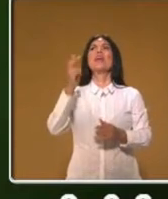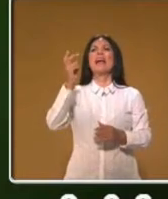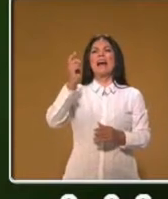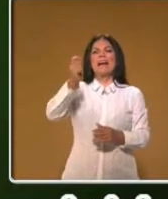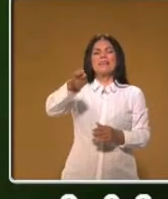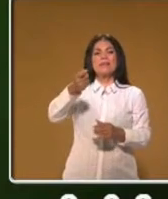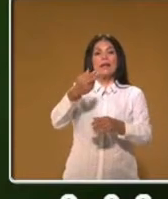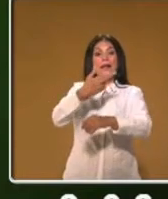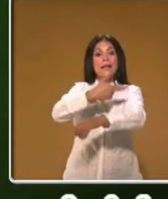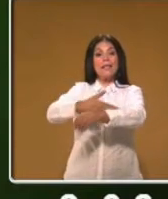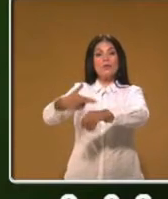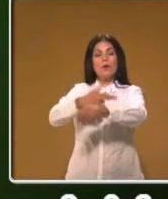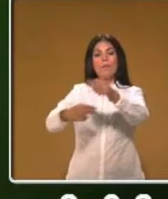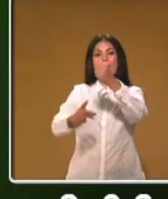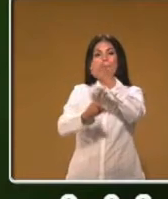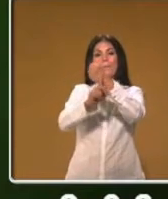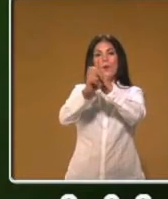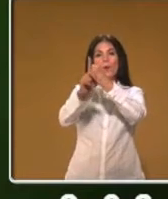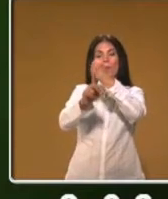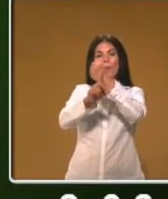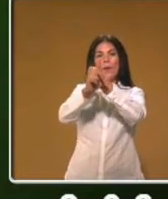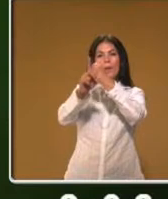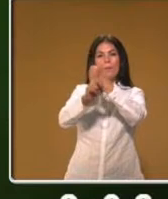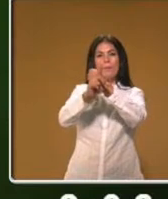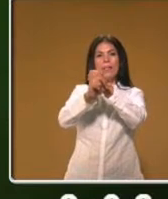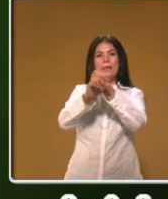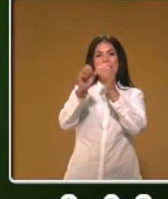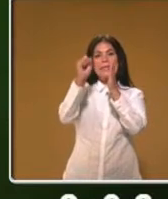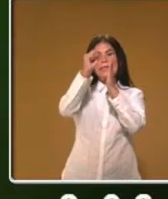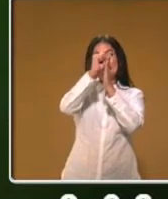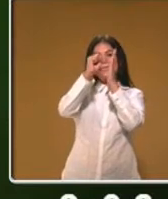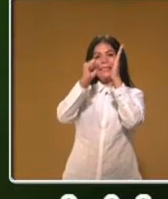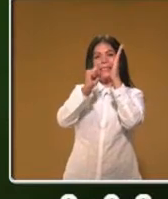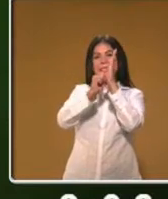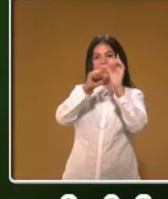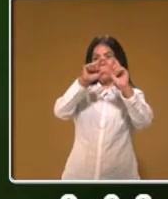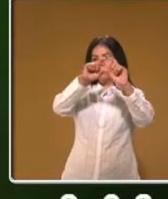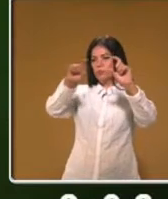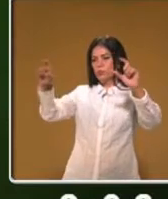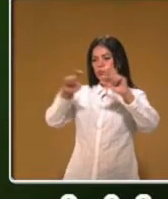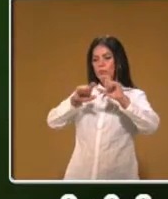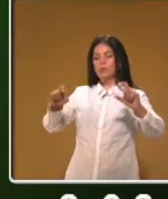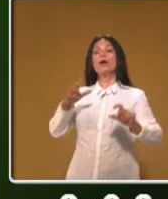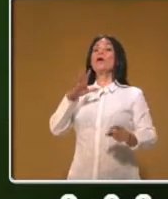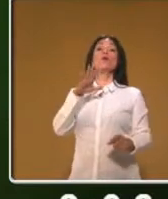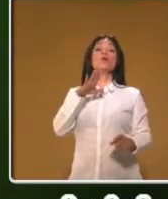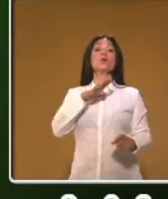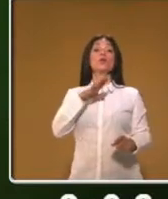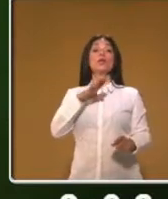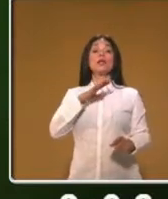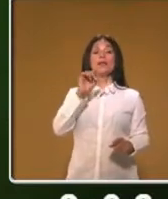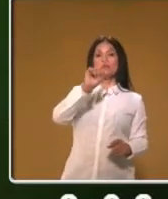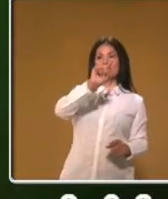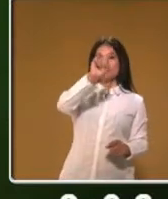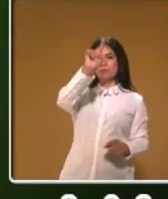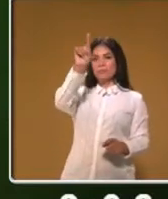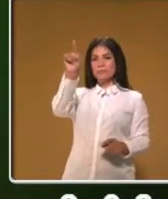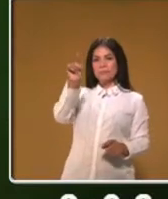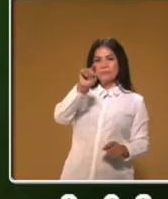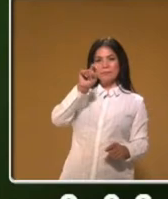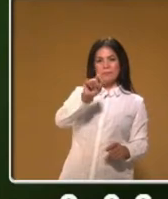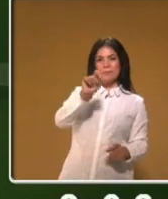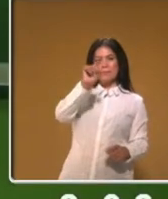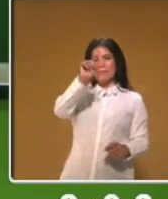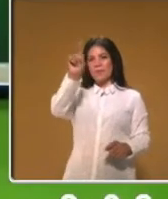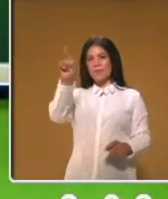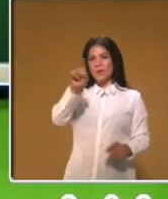formulación y solución algebraica de sistemas de dos ecuaciones lineales con dos incógnitas. En este caso, vamos a enfocarnos